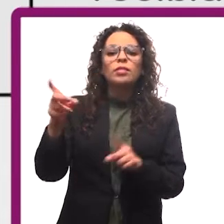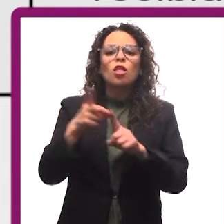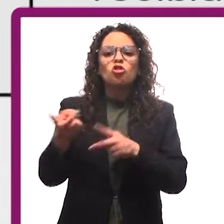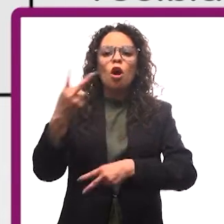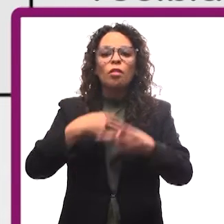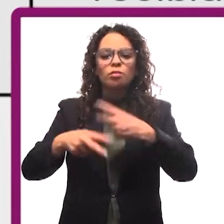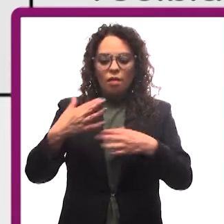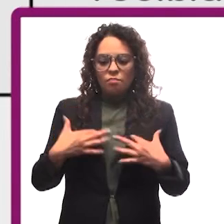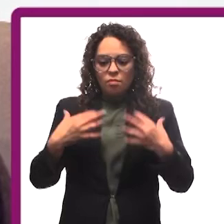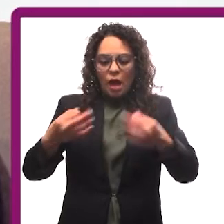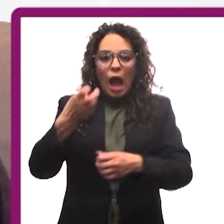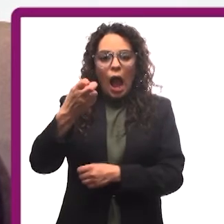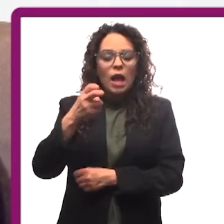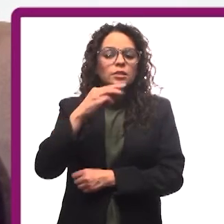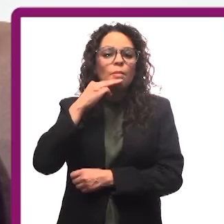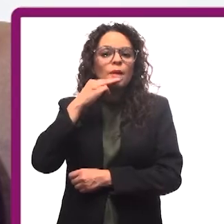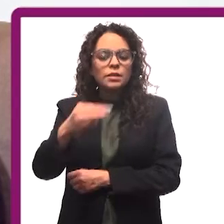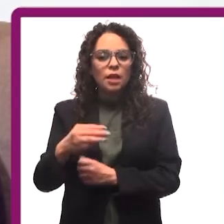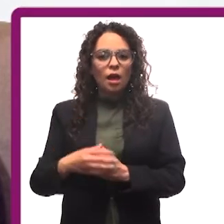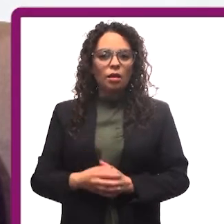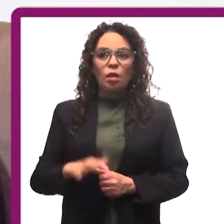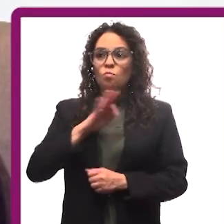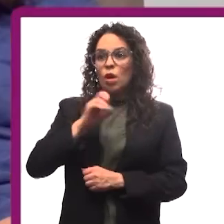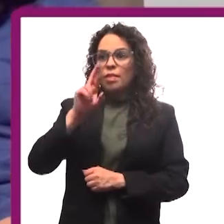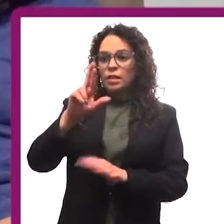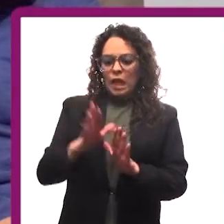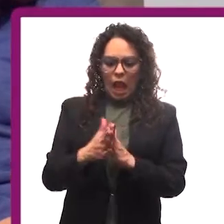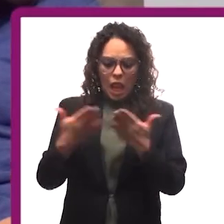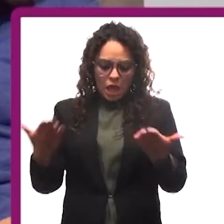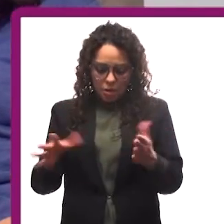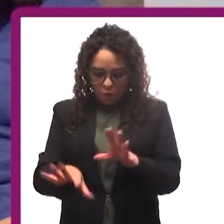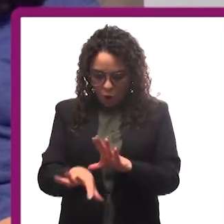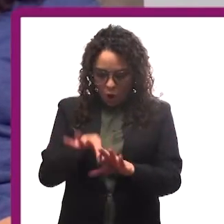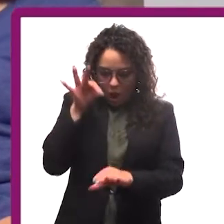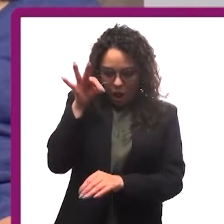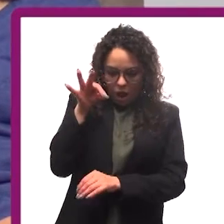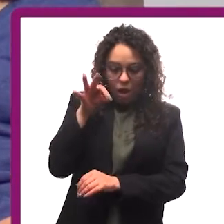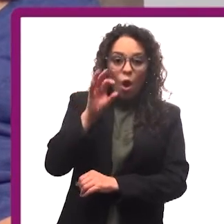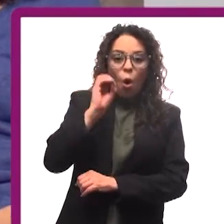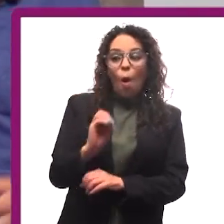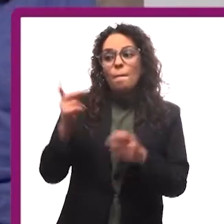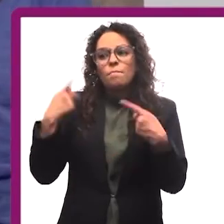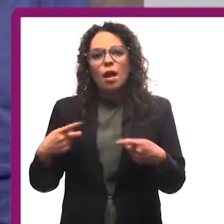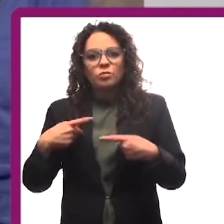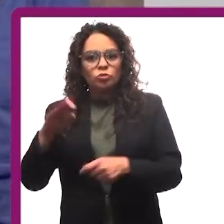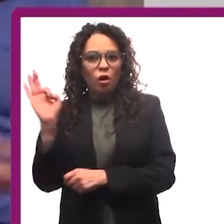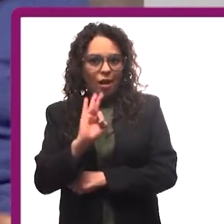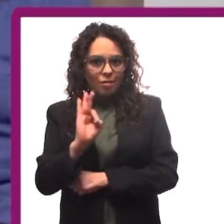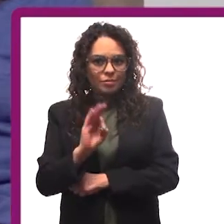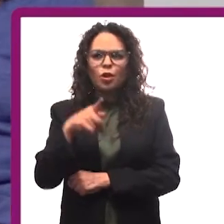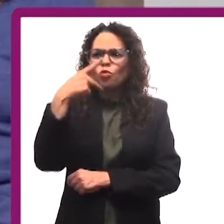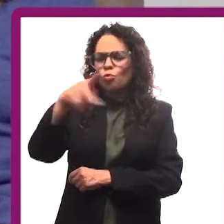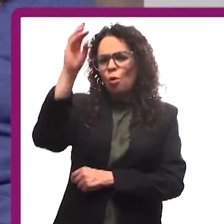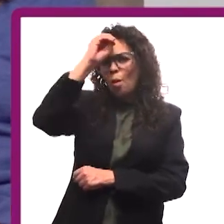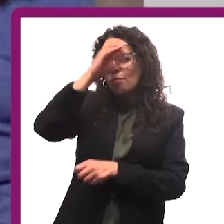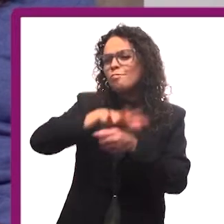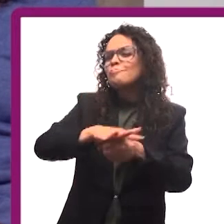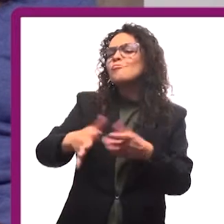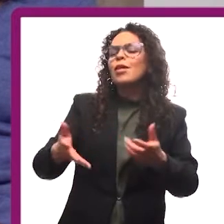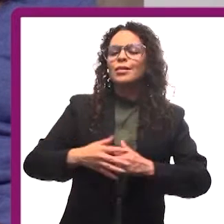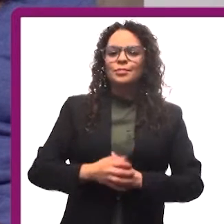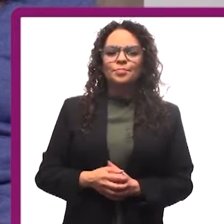donde se toma el mensaje. ¿Podría ser un libro? ¿O una persona? ¿Qué opinan en casa?